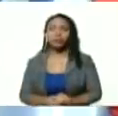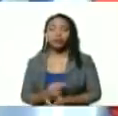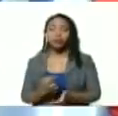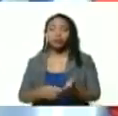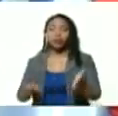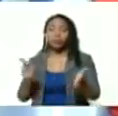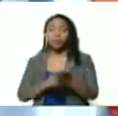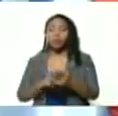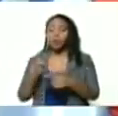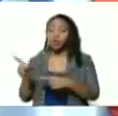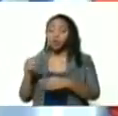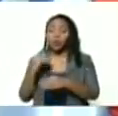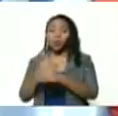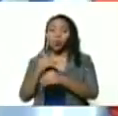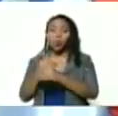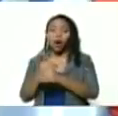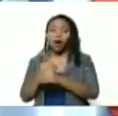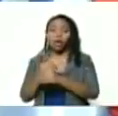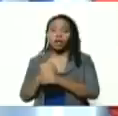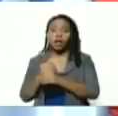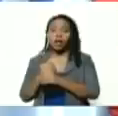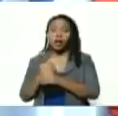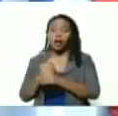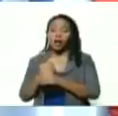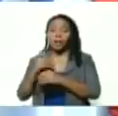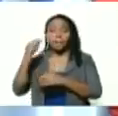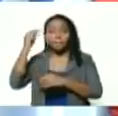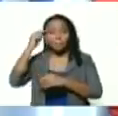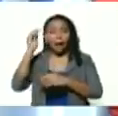Repito, es una omisión premeditada.